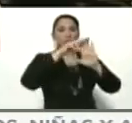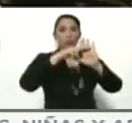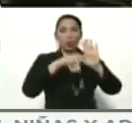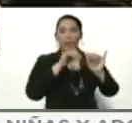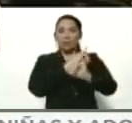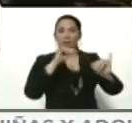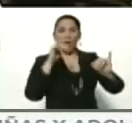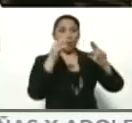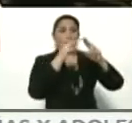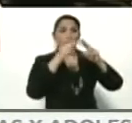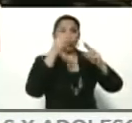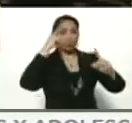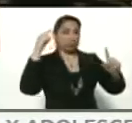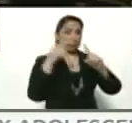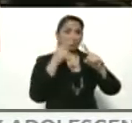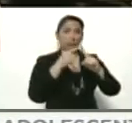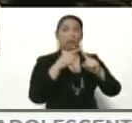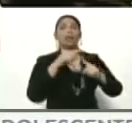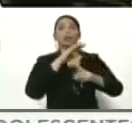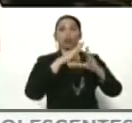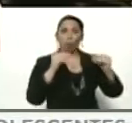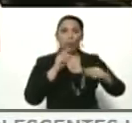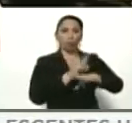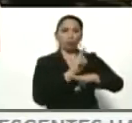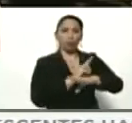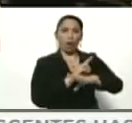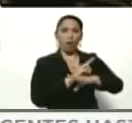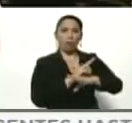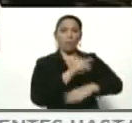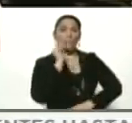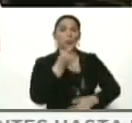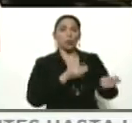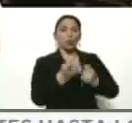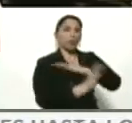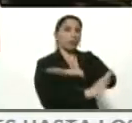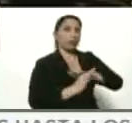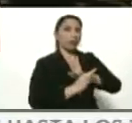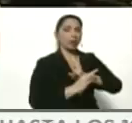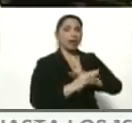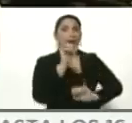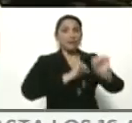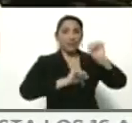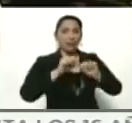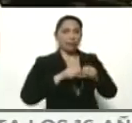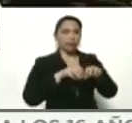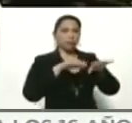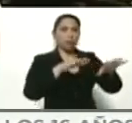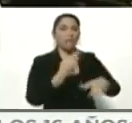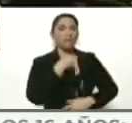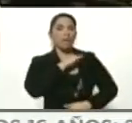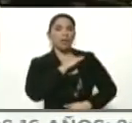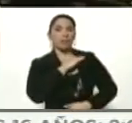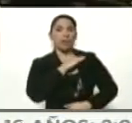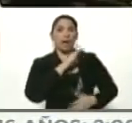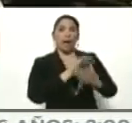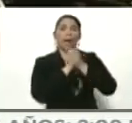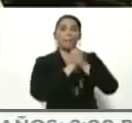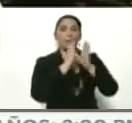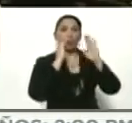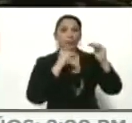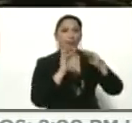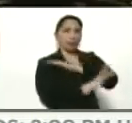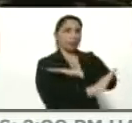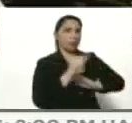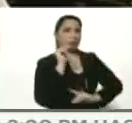del conocimiento de todos los usuarios de los PASIS y así evitar que se enfermen las compañeras y compañeras que están atendiendo en los